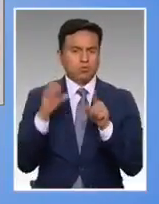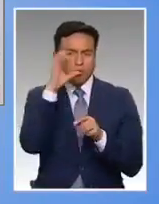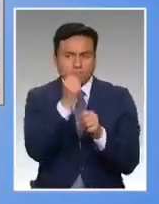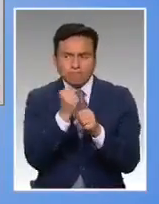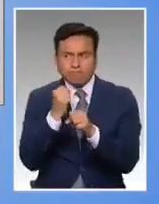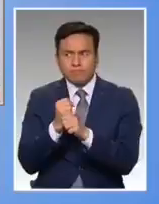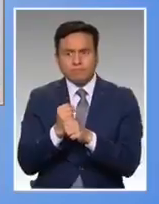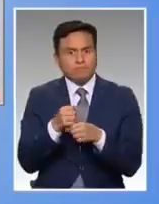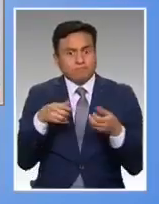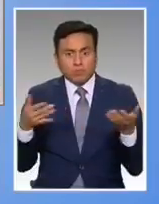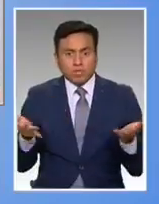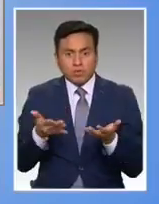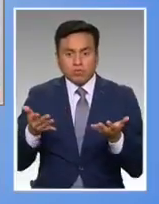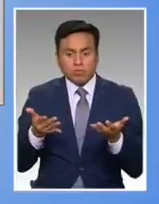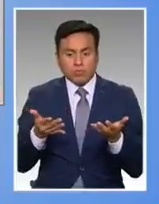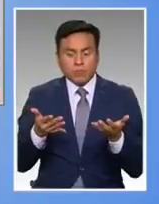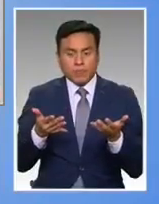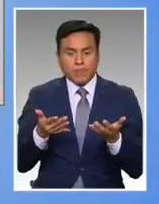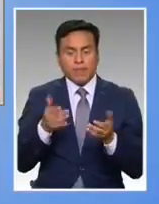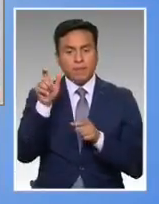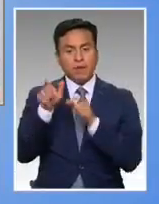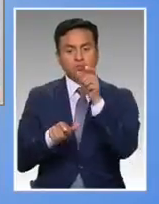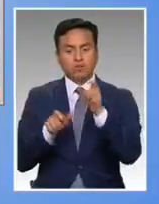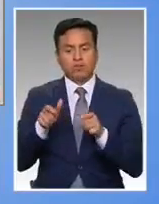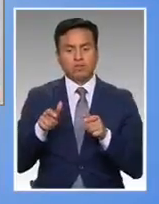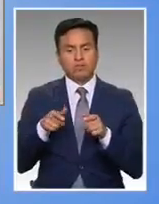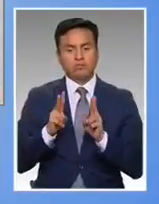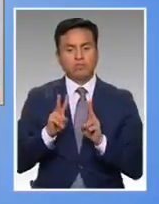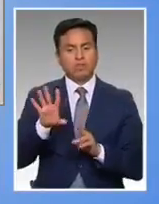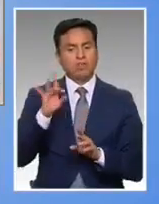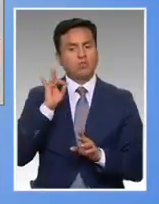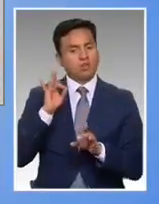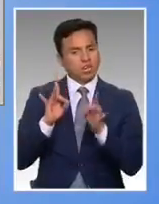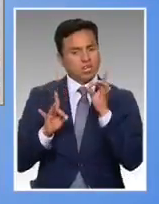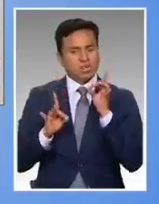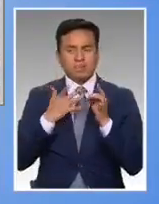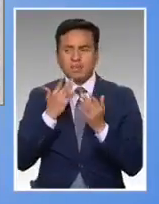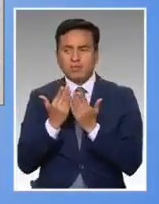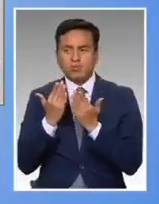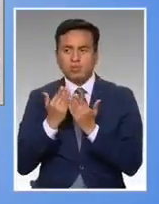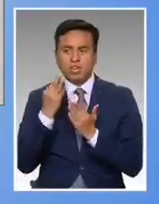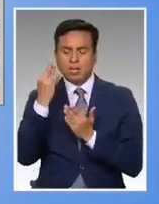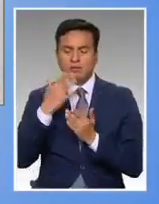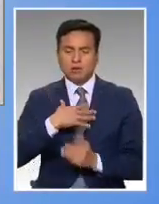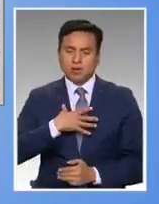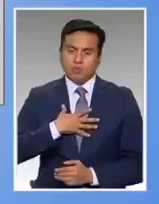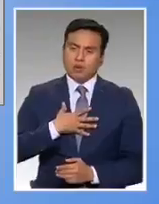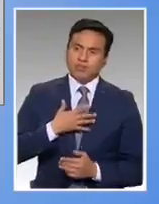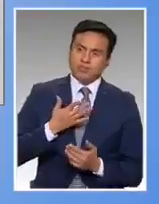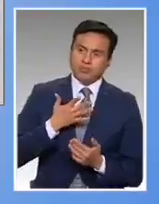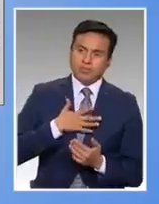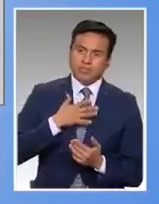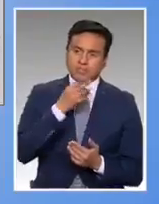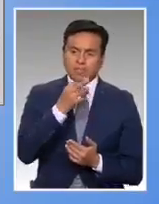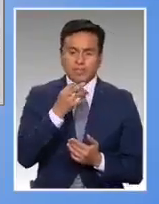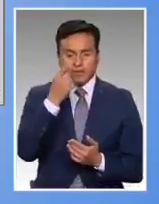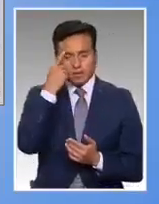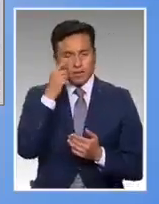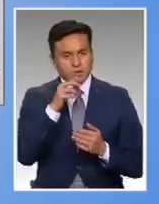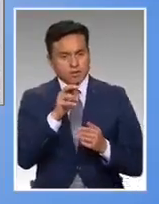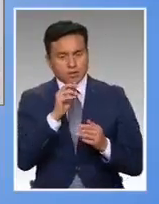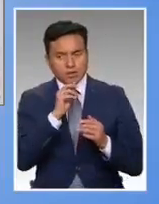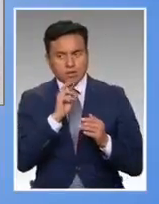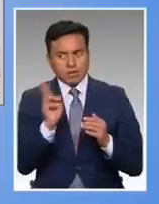pega y por tanto las personas tienen derecho a escoger que quieren estudiar de acuerdo a su vocación la red pero la economía del